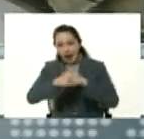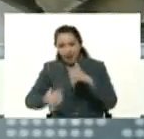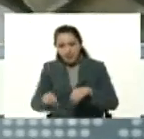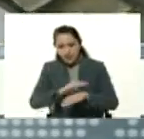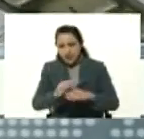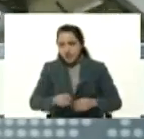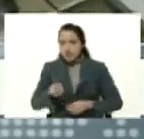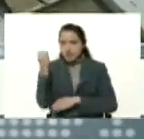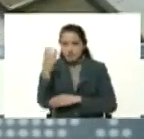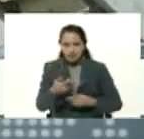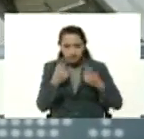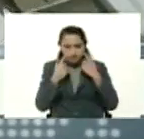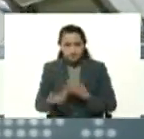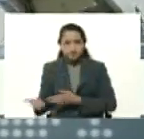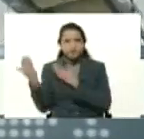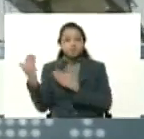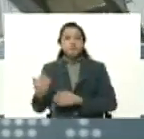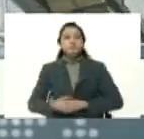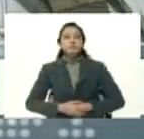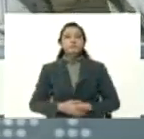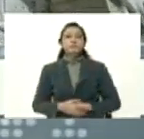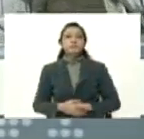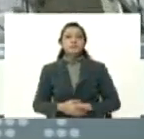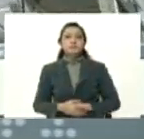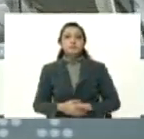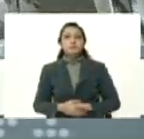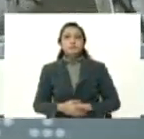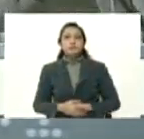presidente. Gracias.